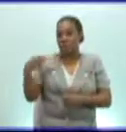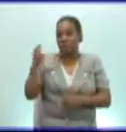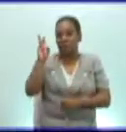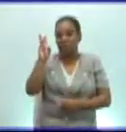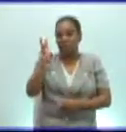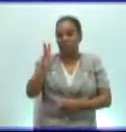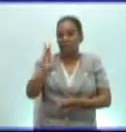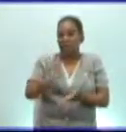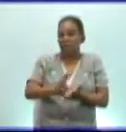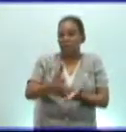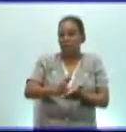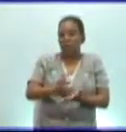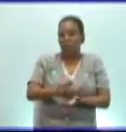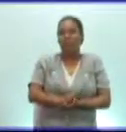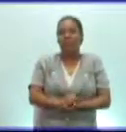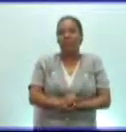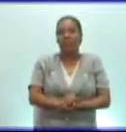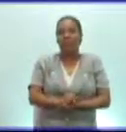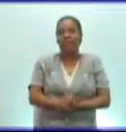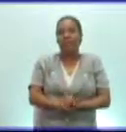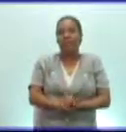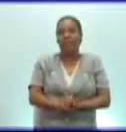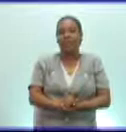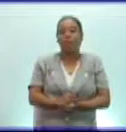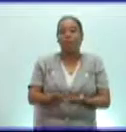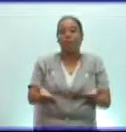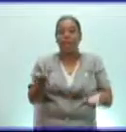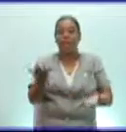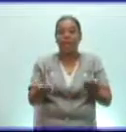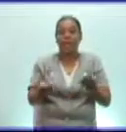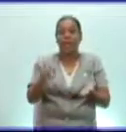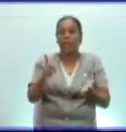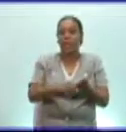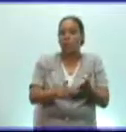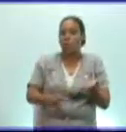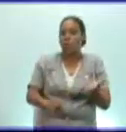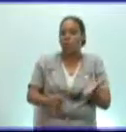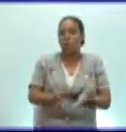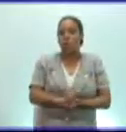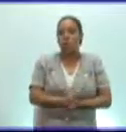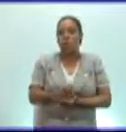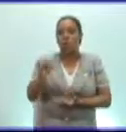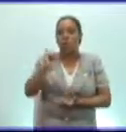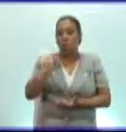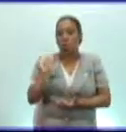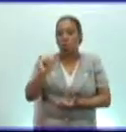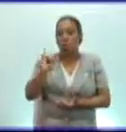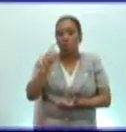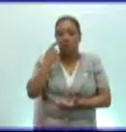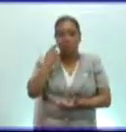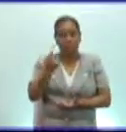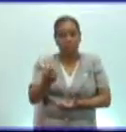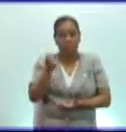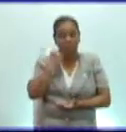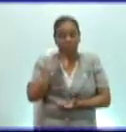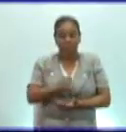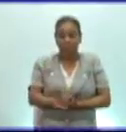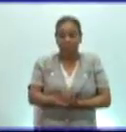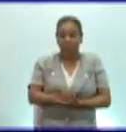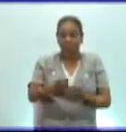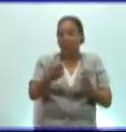texto, específicamente equilibrio iónico, y vamos a ver además en ese capítulo el epígrafe